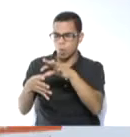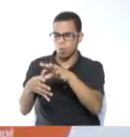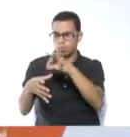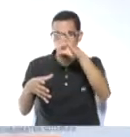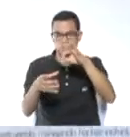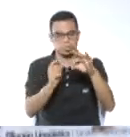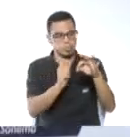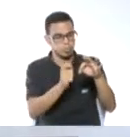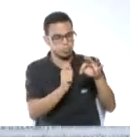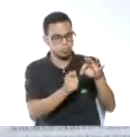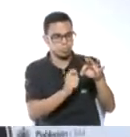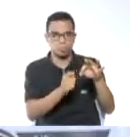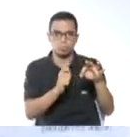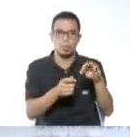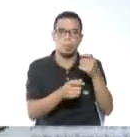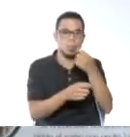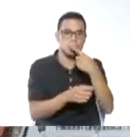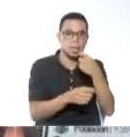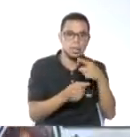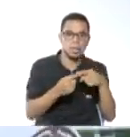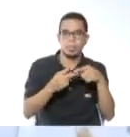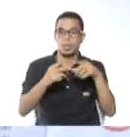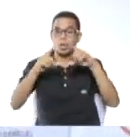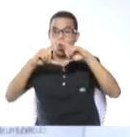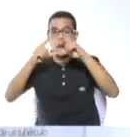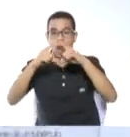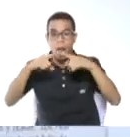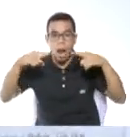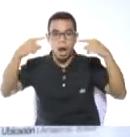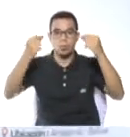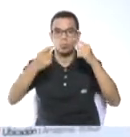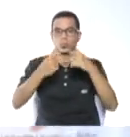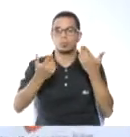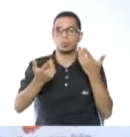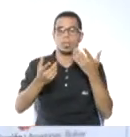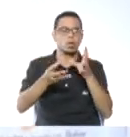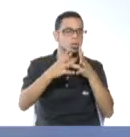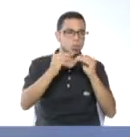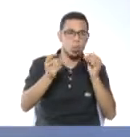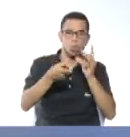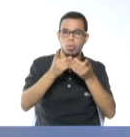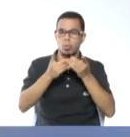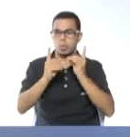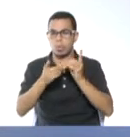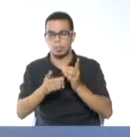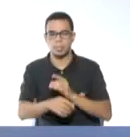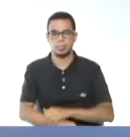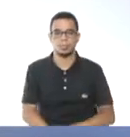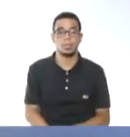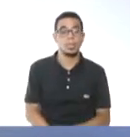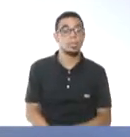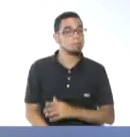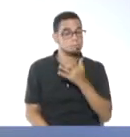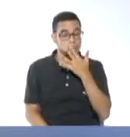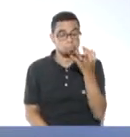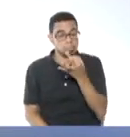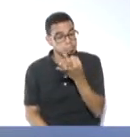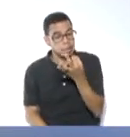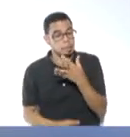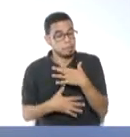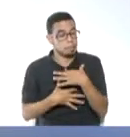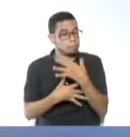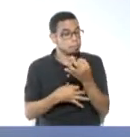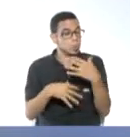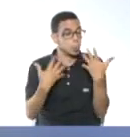cuenta fases lunares, sí, ciclos de sol, lluvias, sí, entre otras cosas. Sí, correcto. ¿Ves? Oye, entonces, qué interesante. Sí, es bastante amplio,